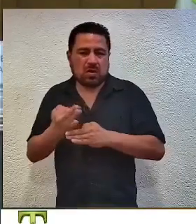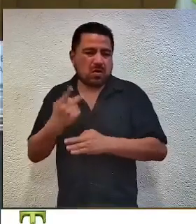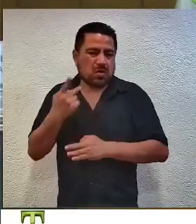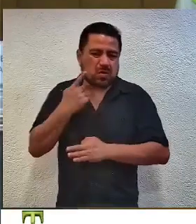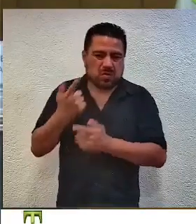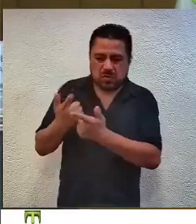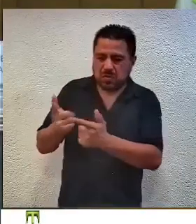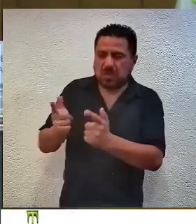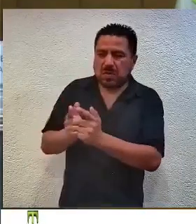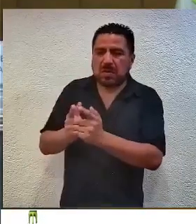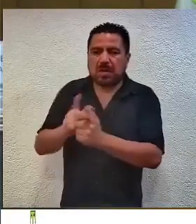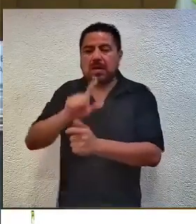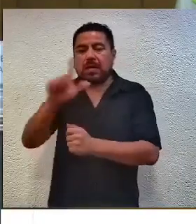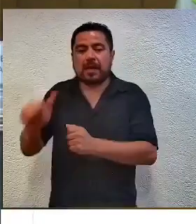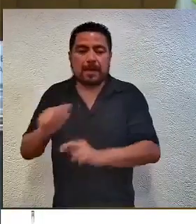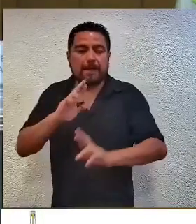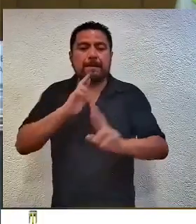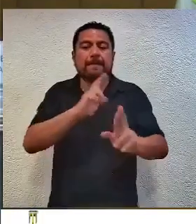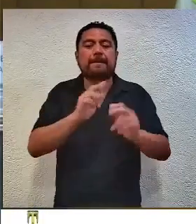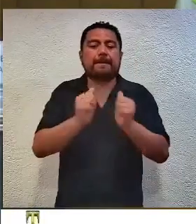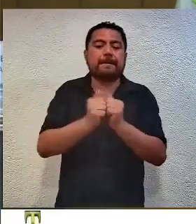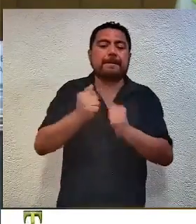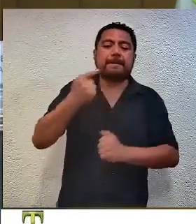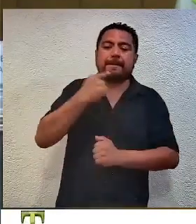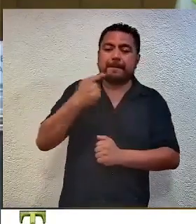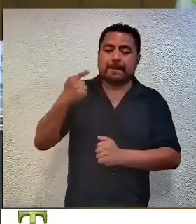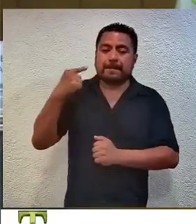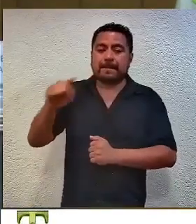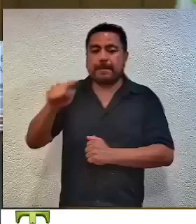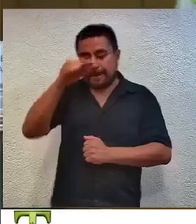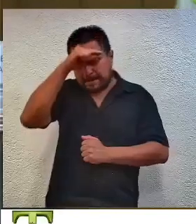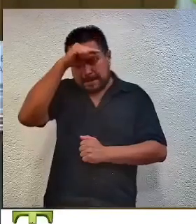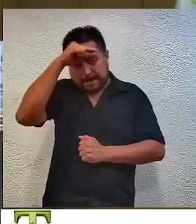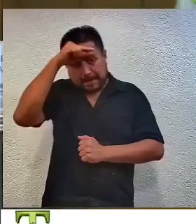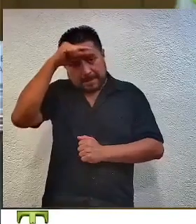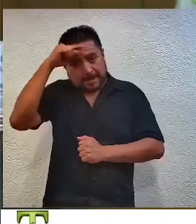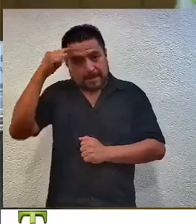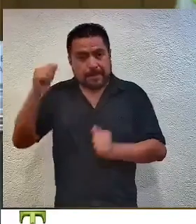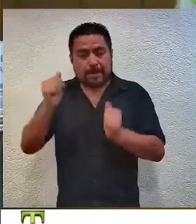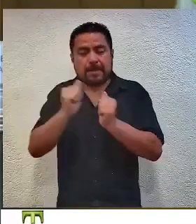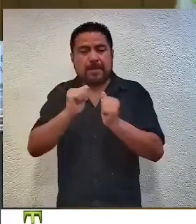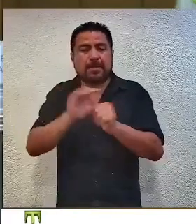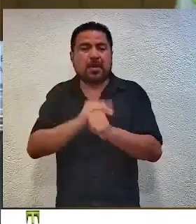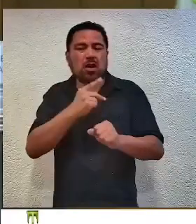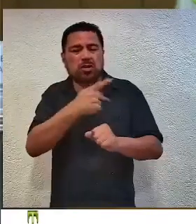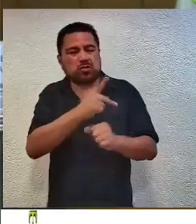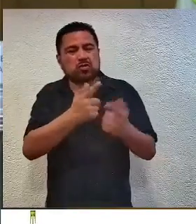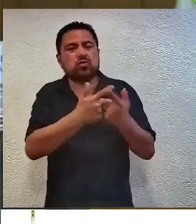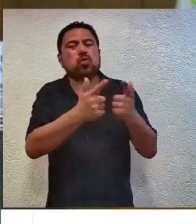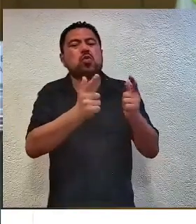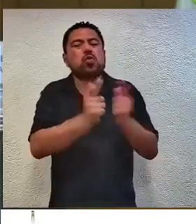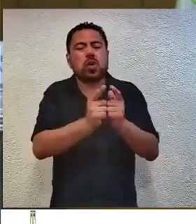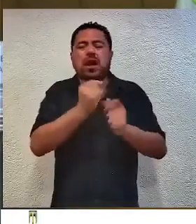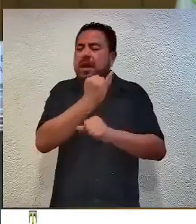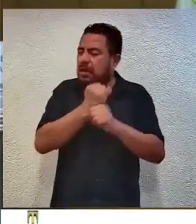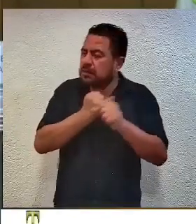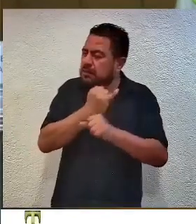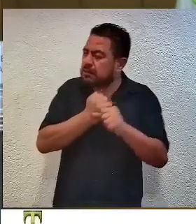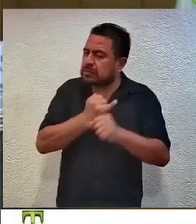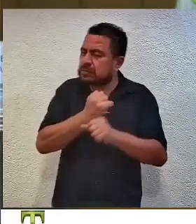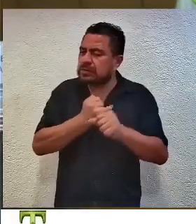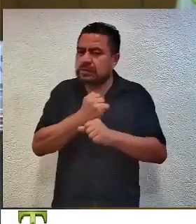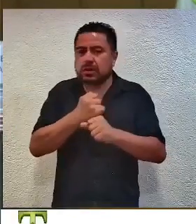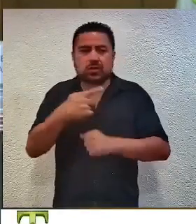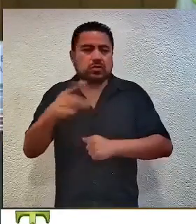de las controversias de los recursos o medios impugnativos presentados por su militancia, analice el alcance de